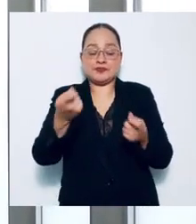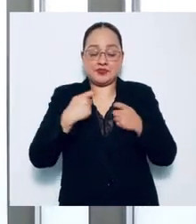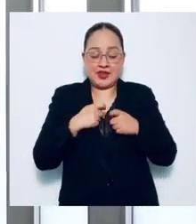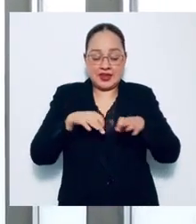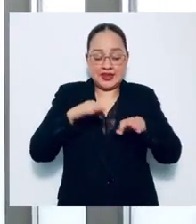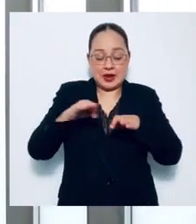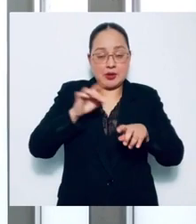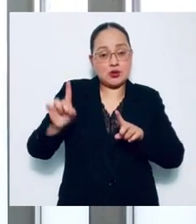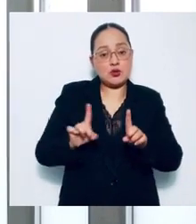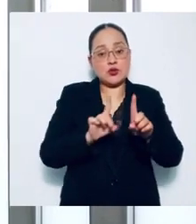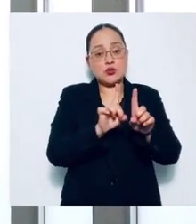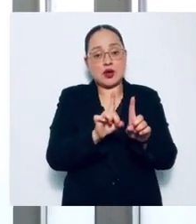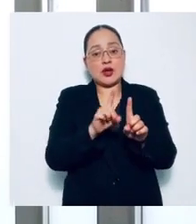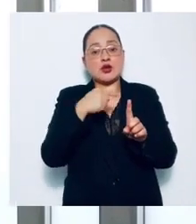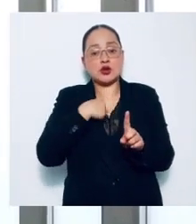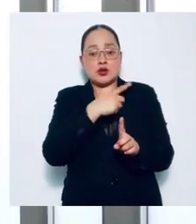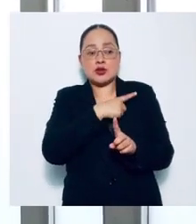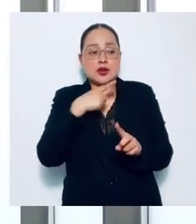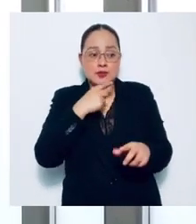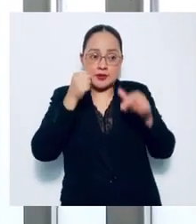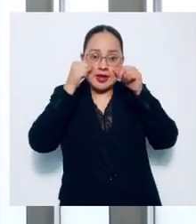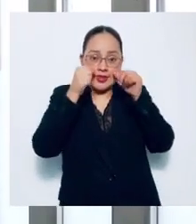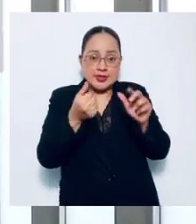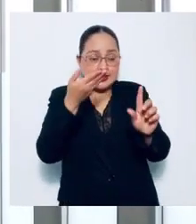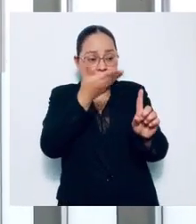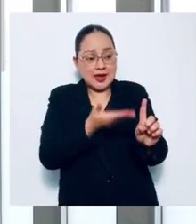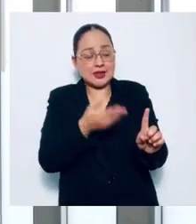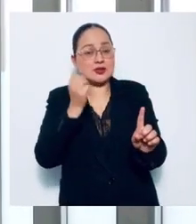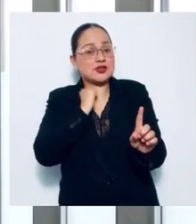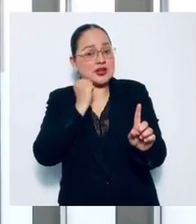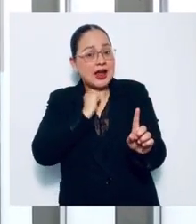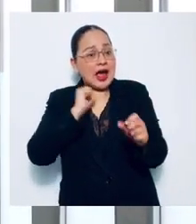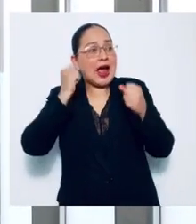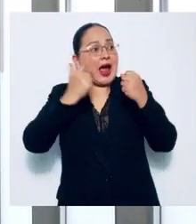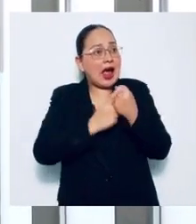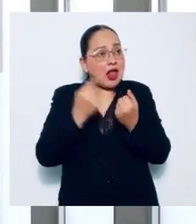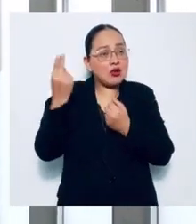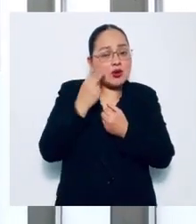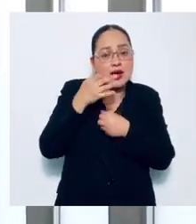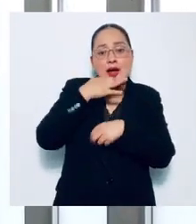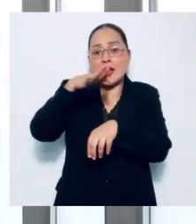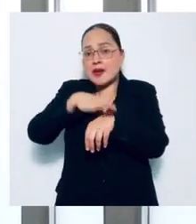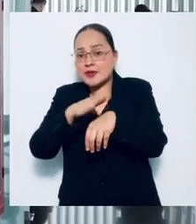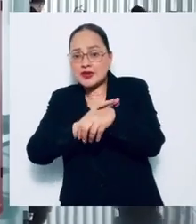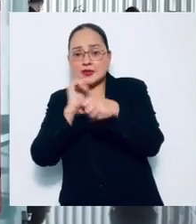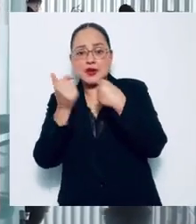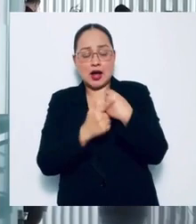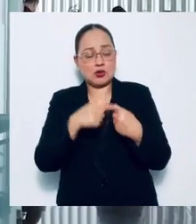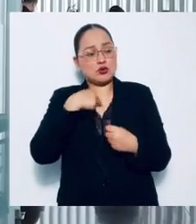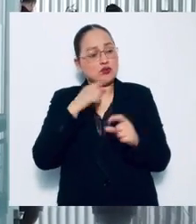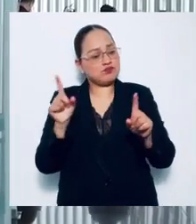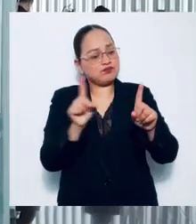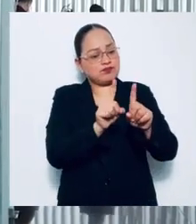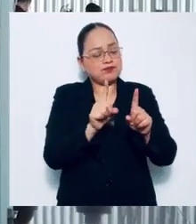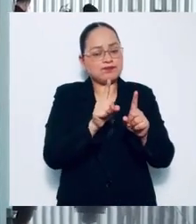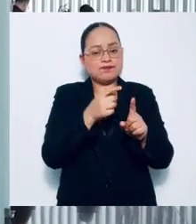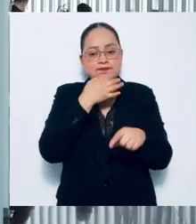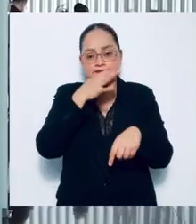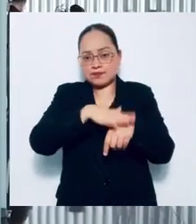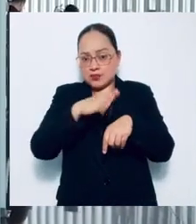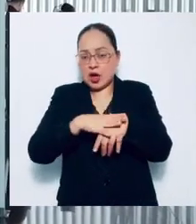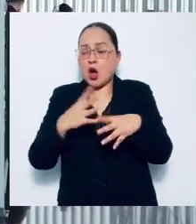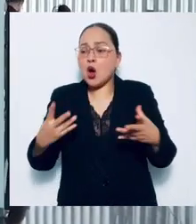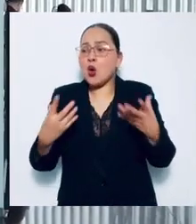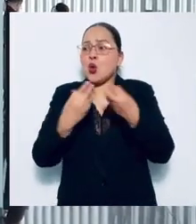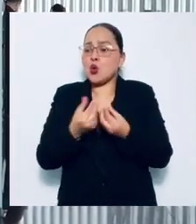un trabajo que consistía en estar al pendiente de todos los mandados, de las comunicaciones, pero ahí pude relacionarme